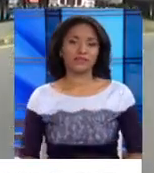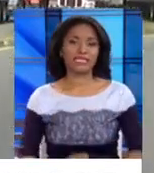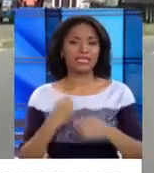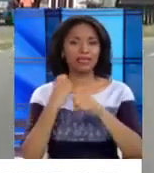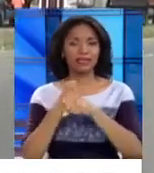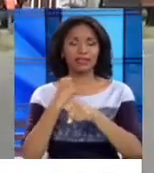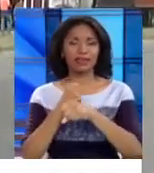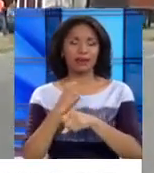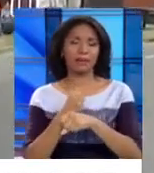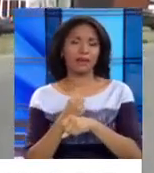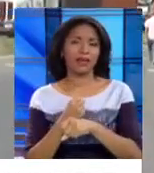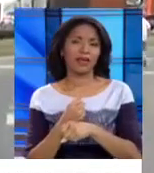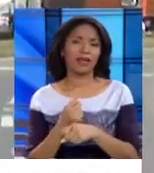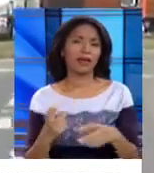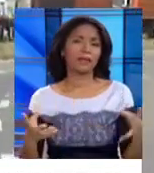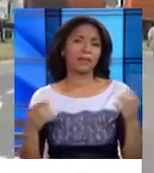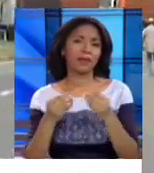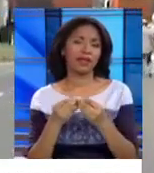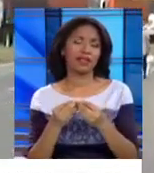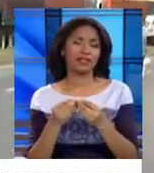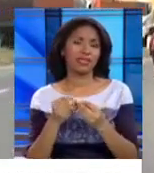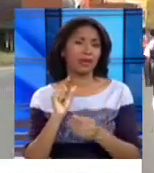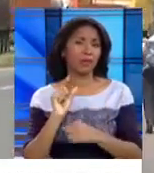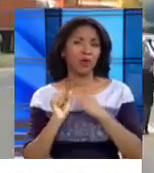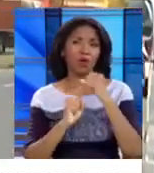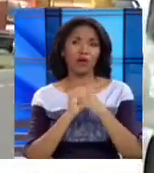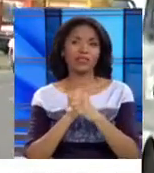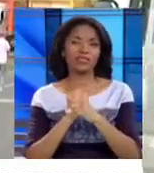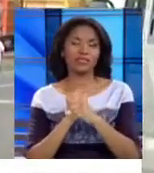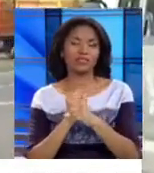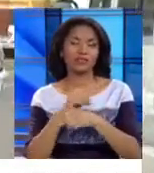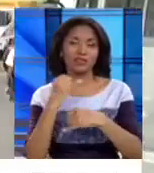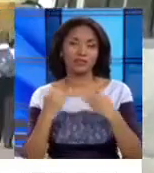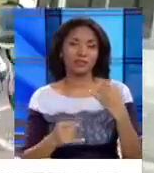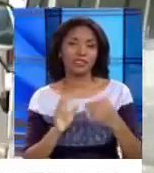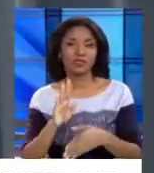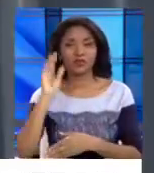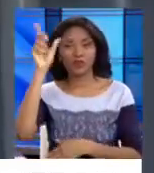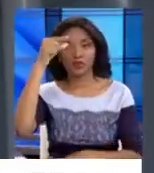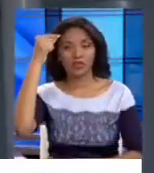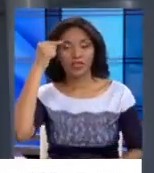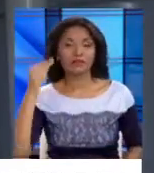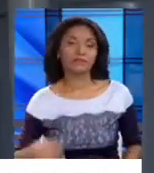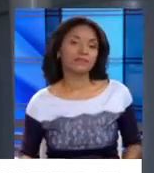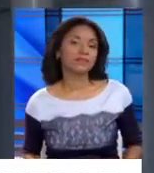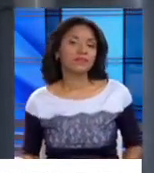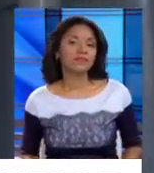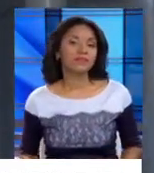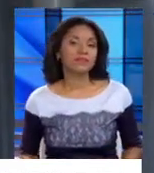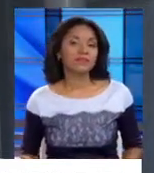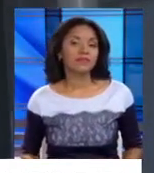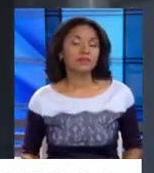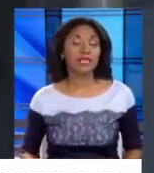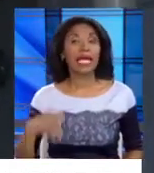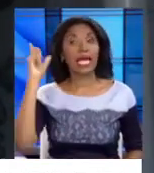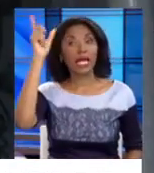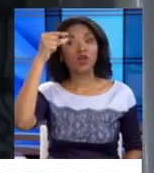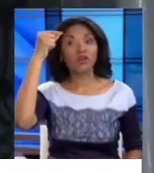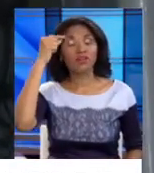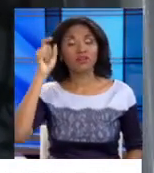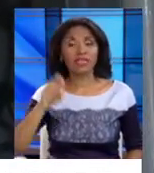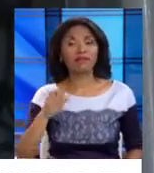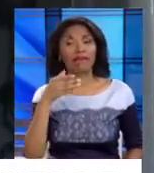bien, que ya le faltan pocos años para que se vaya. El gobierno tiene que mediar así un alto,